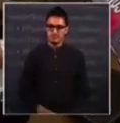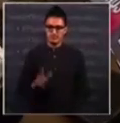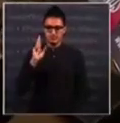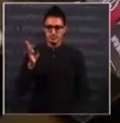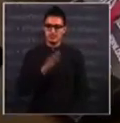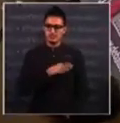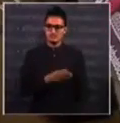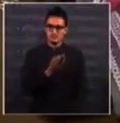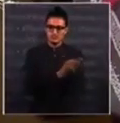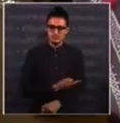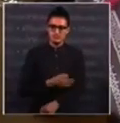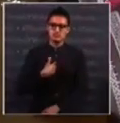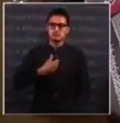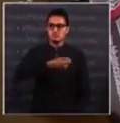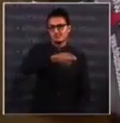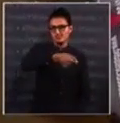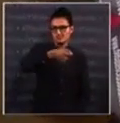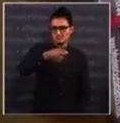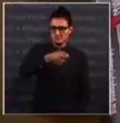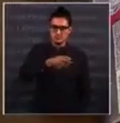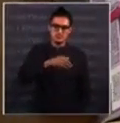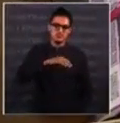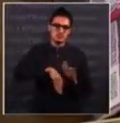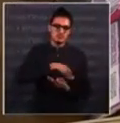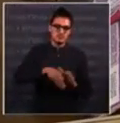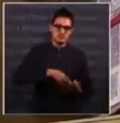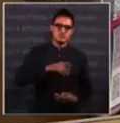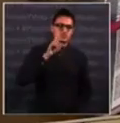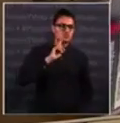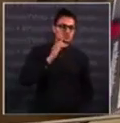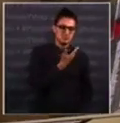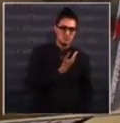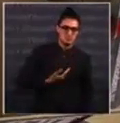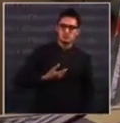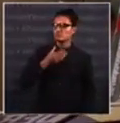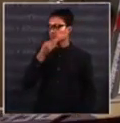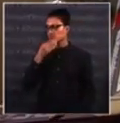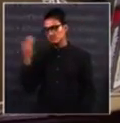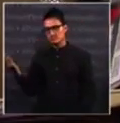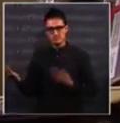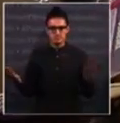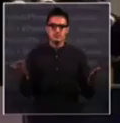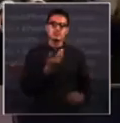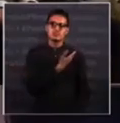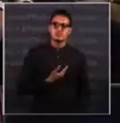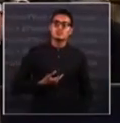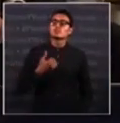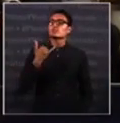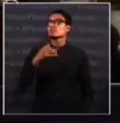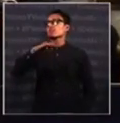mi compañera candidata a gobernadora, a mis compañeros candidatos a gobernador y, por supuesto, a todo el público, a